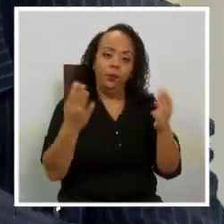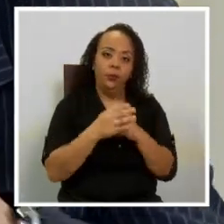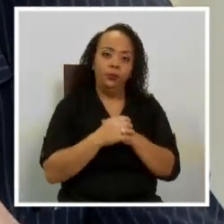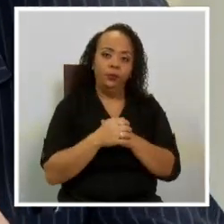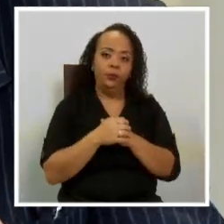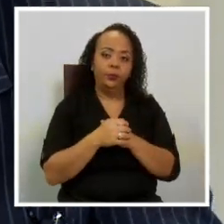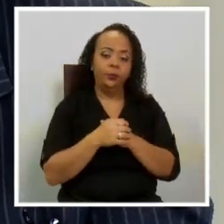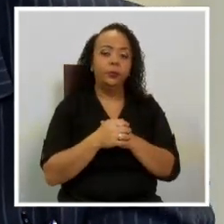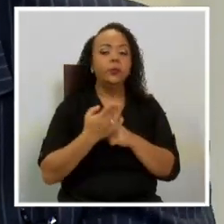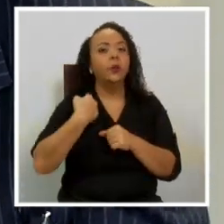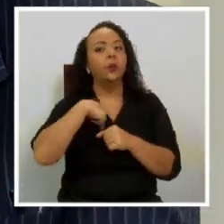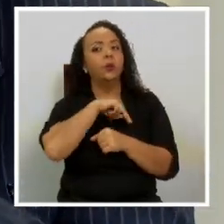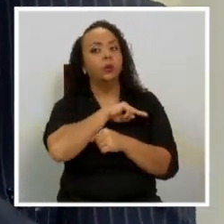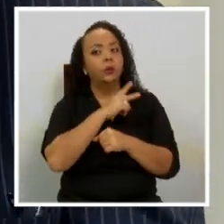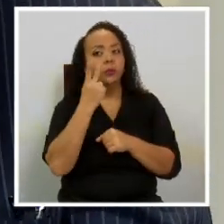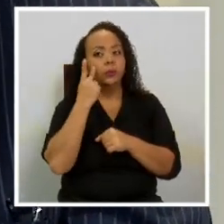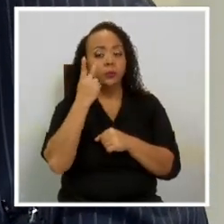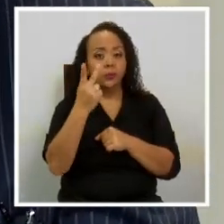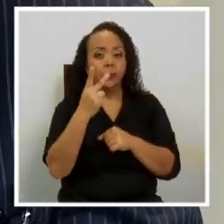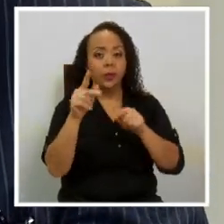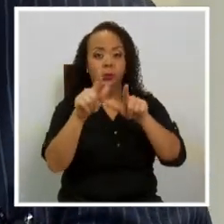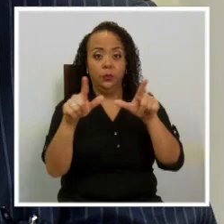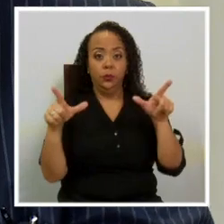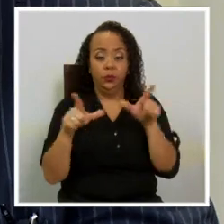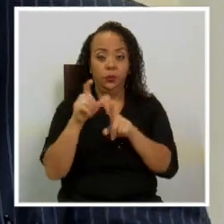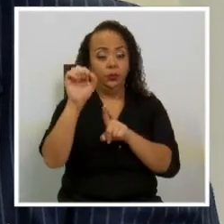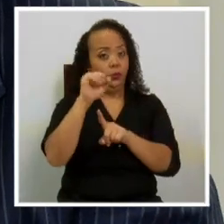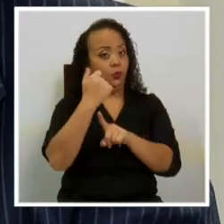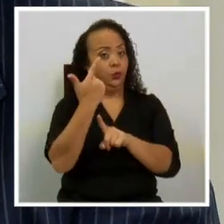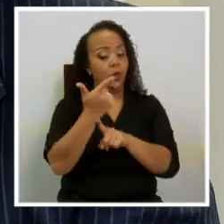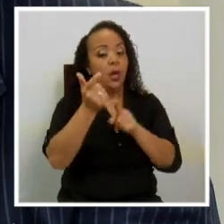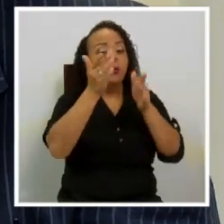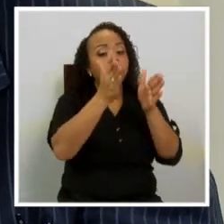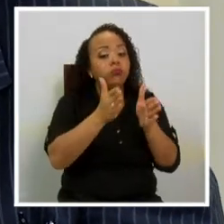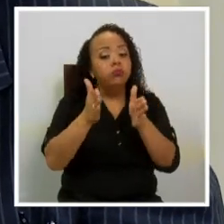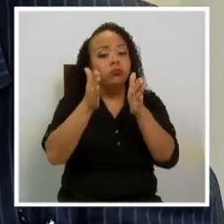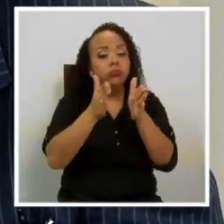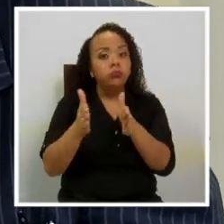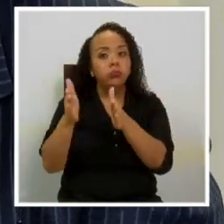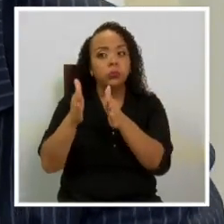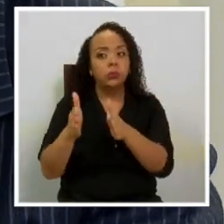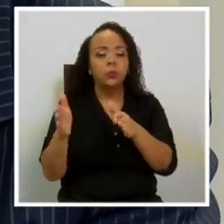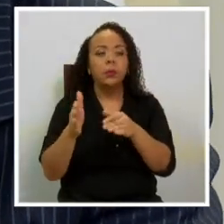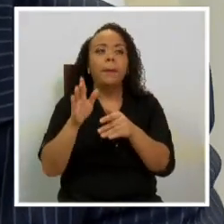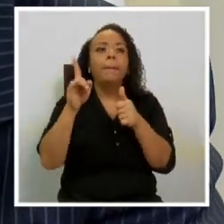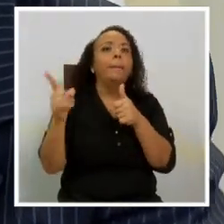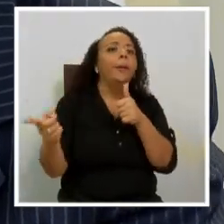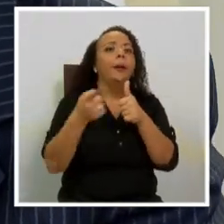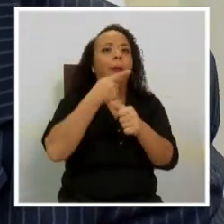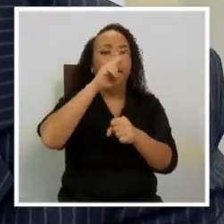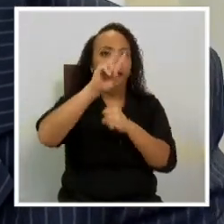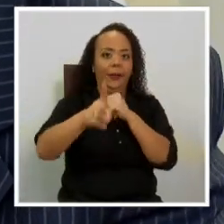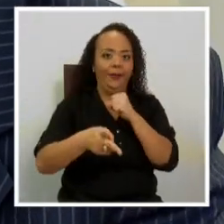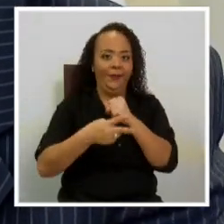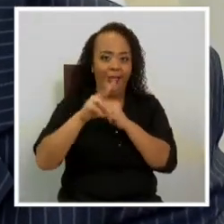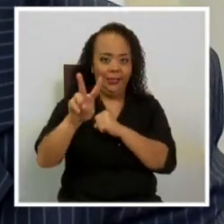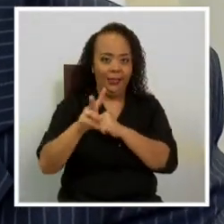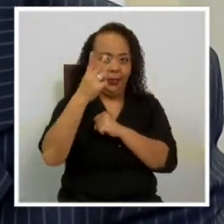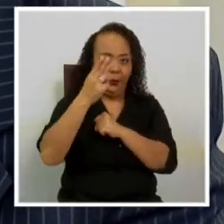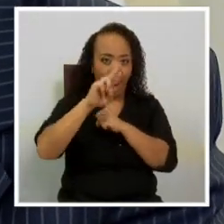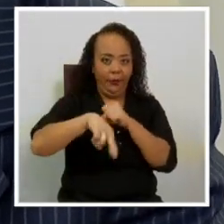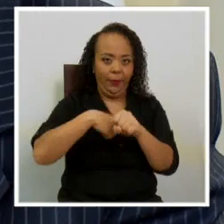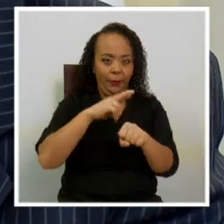decir, vamos a encontrar un sector social organizado que por primera vez en la Segunda